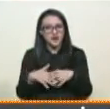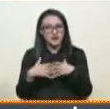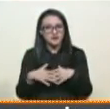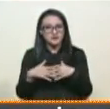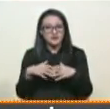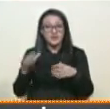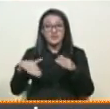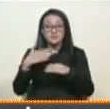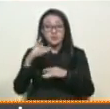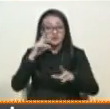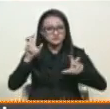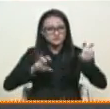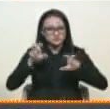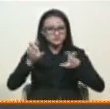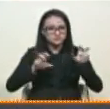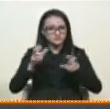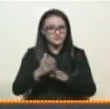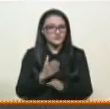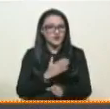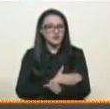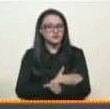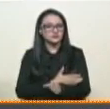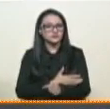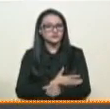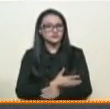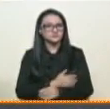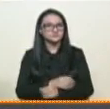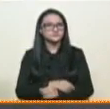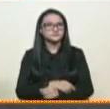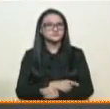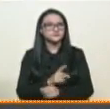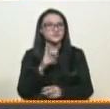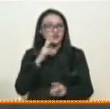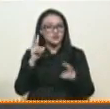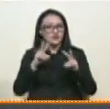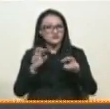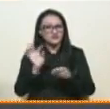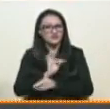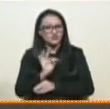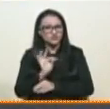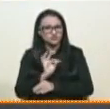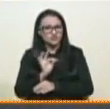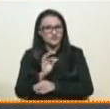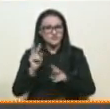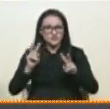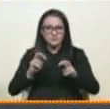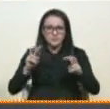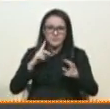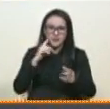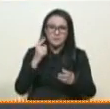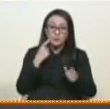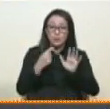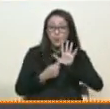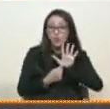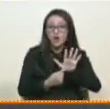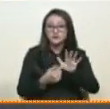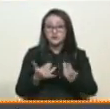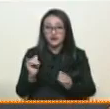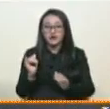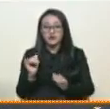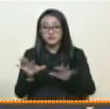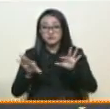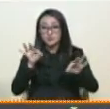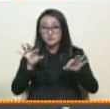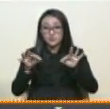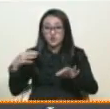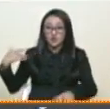la auditoría de predespacho. Que en el predespacho justamente es cuando tú revisas funcionamiento y ahí tienes ya la muestra que has seleccionado a lo